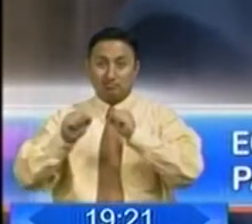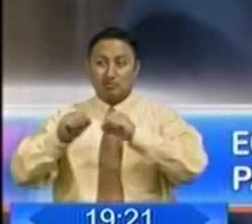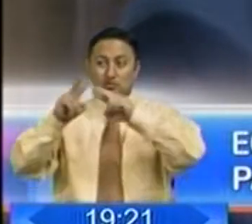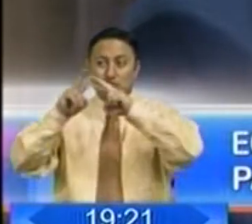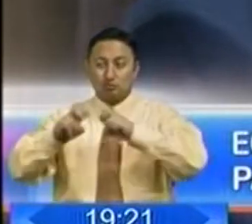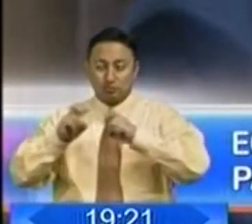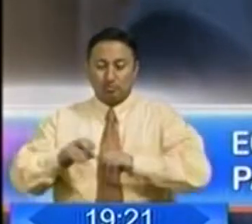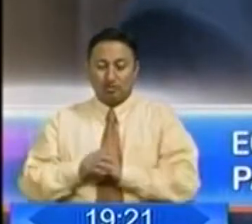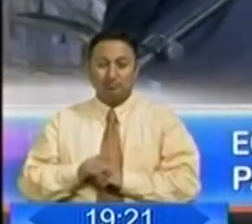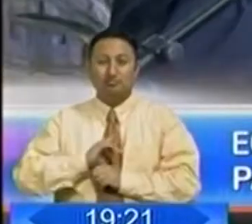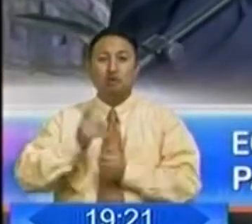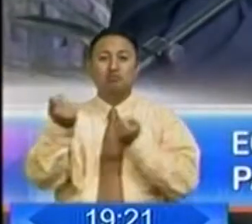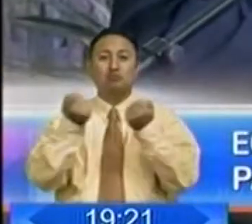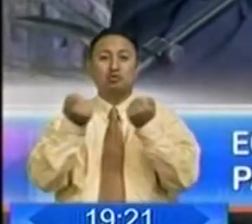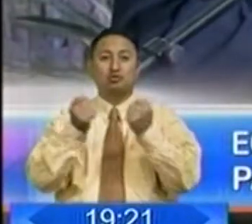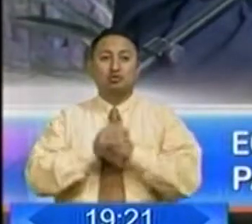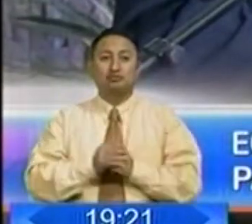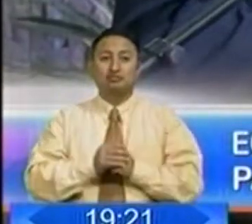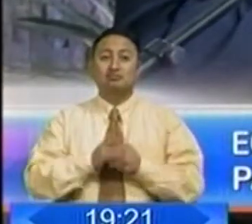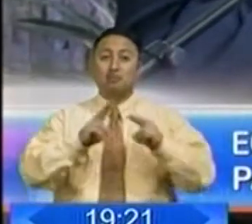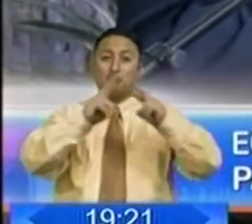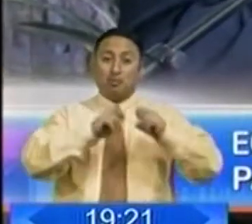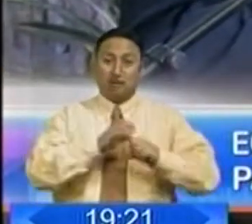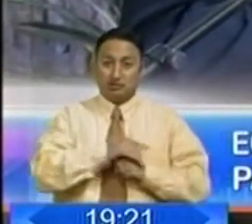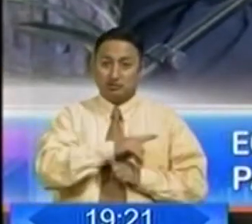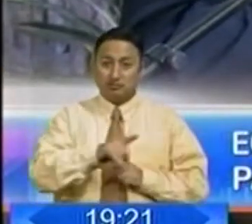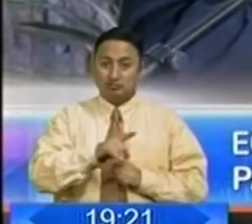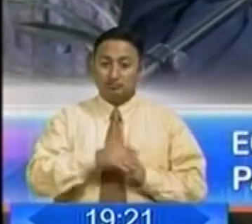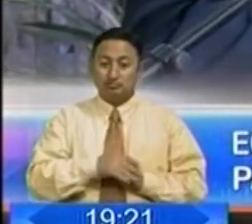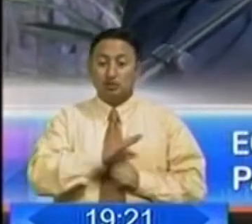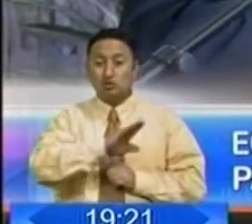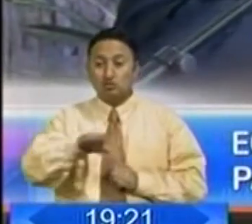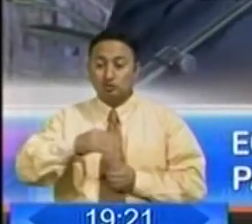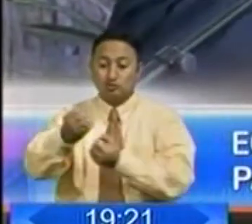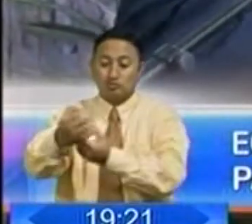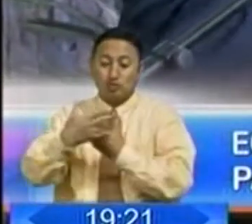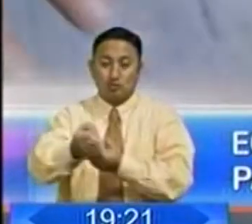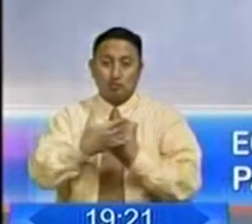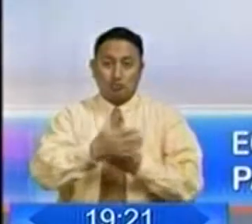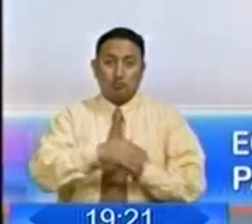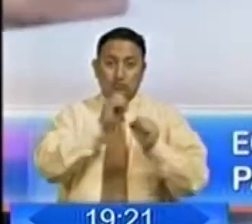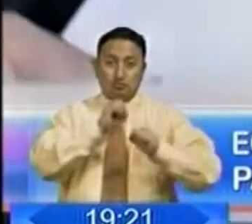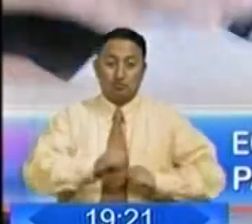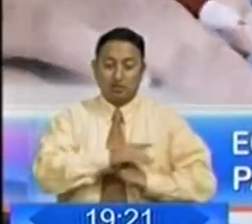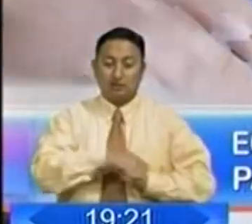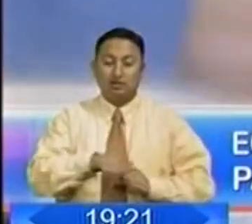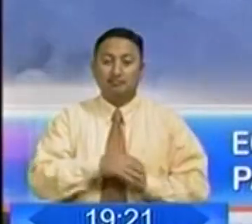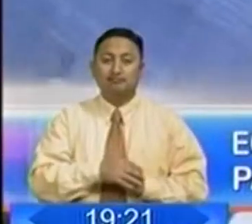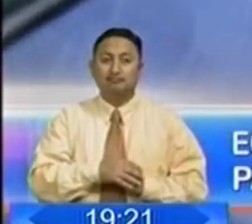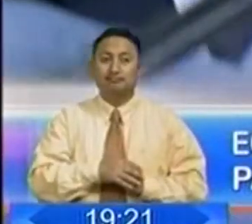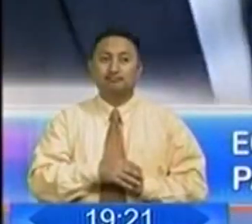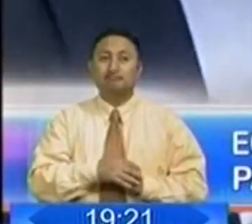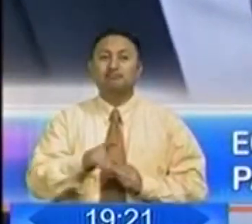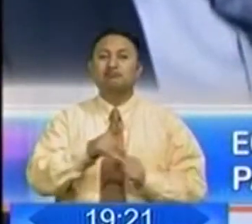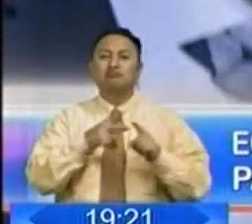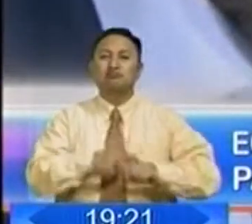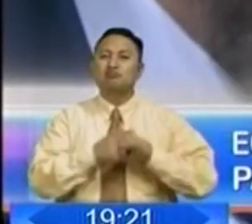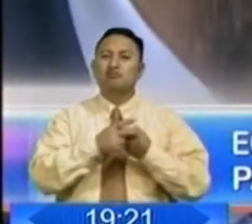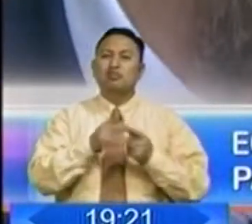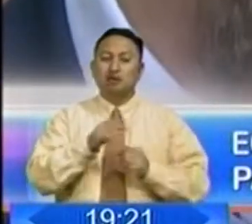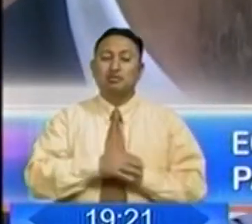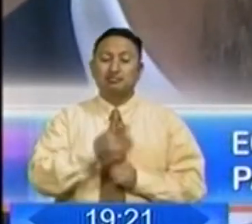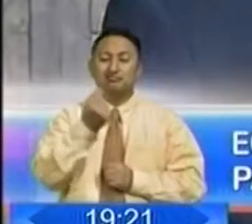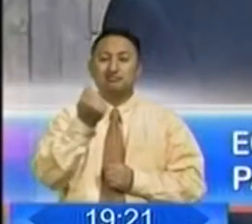control regulatorio y de investigación, la información necesaria que permite establecer la naturaleza y cuantificación